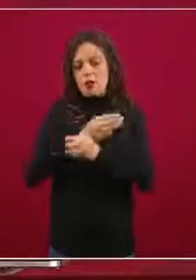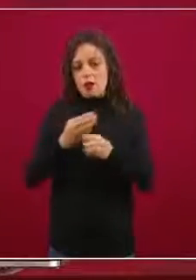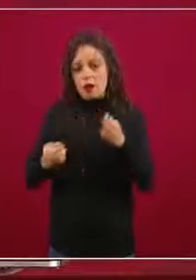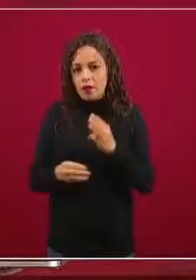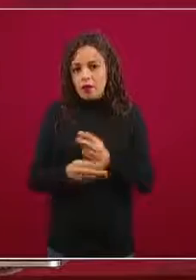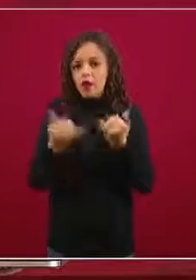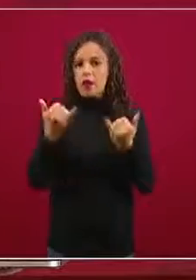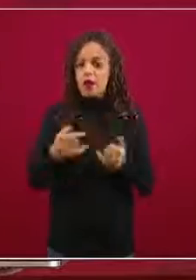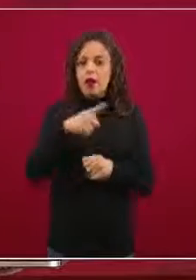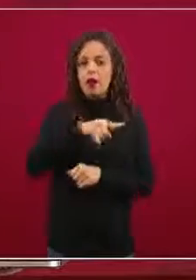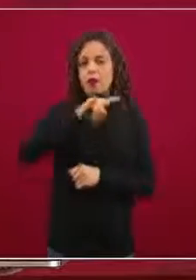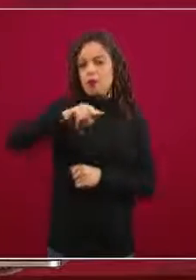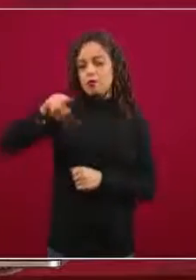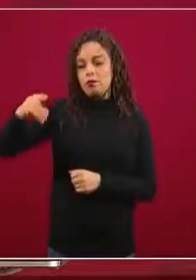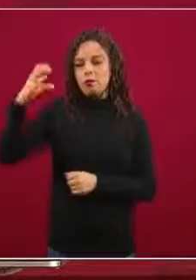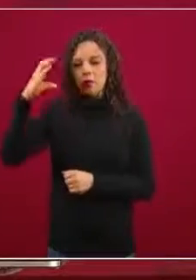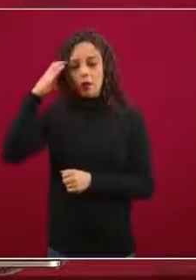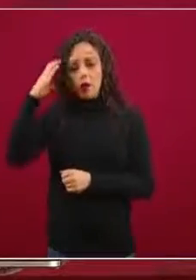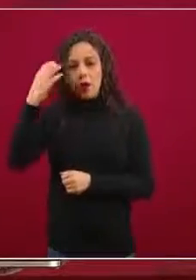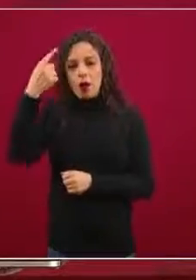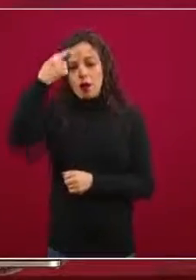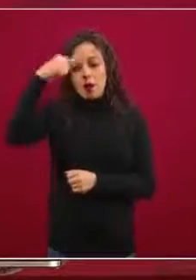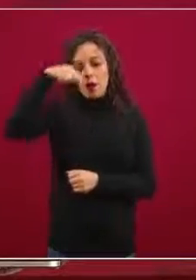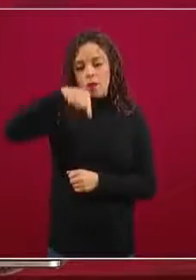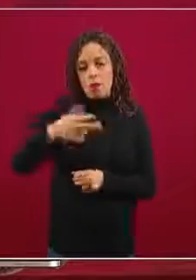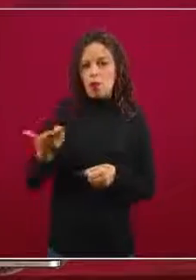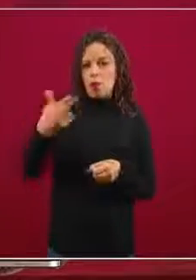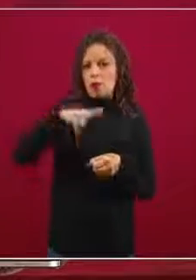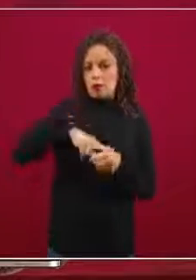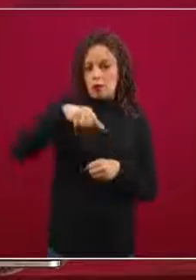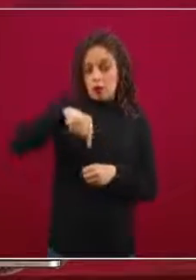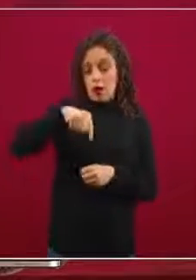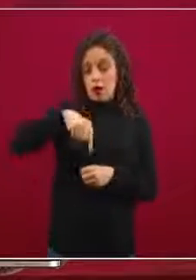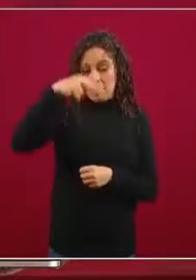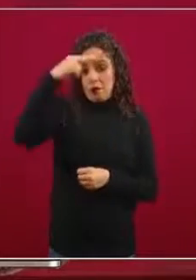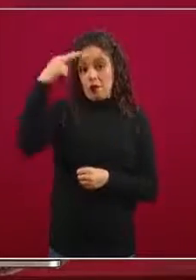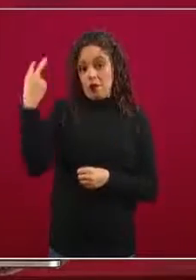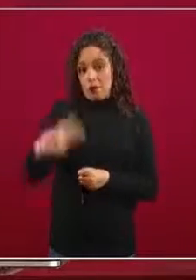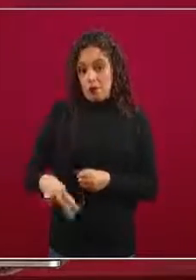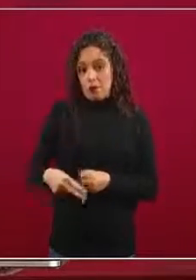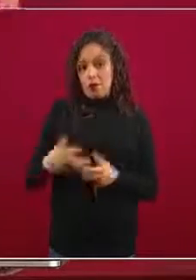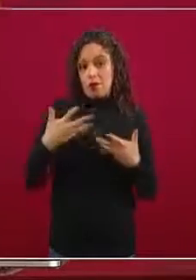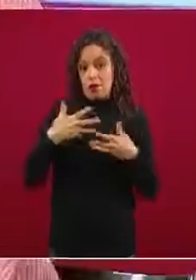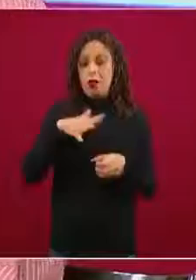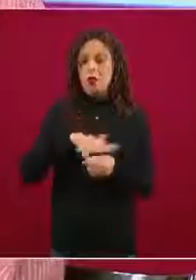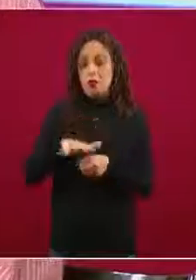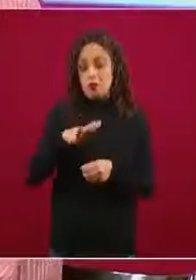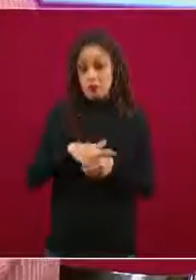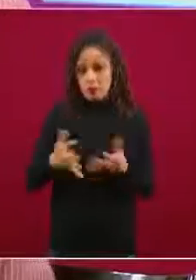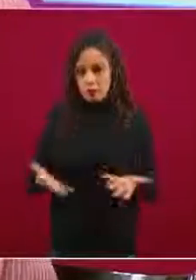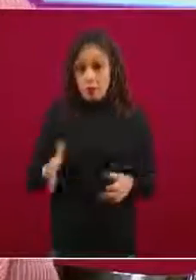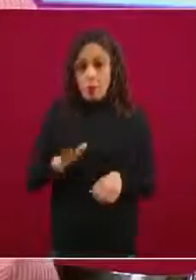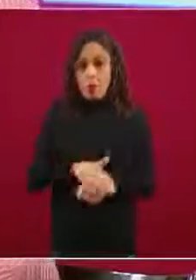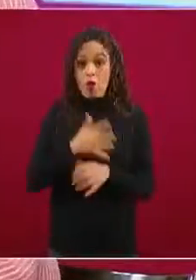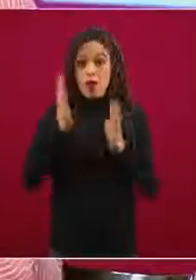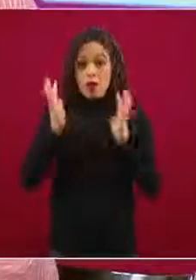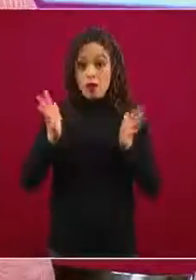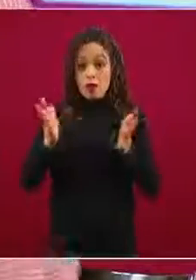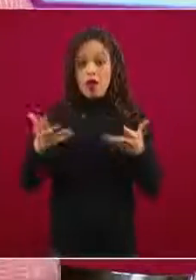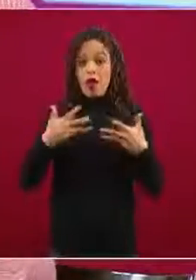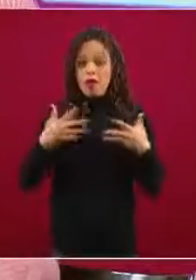en los hospitales de México, a pesar de que hemos ampliado la capacidad,